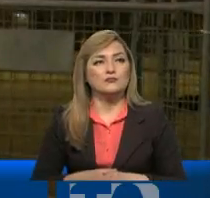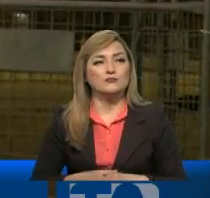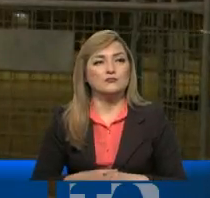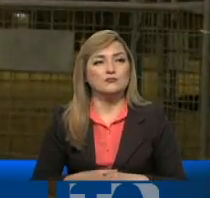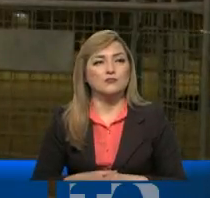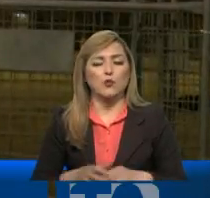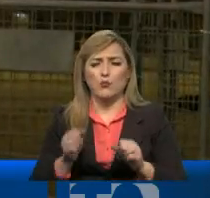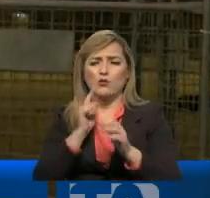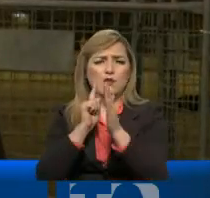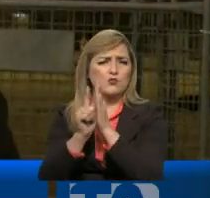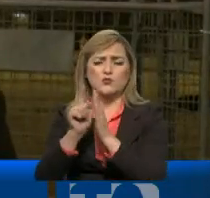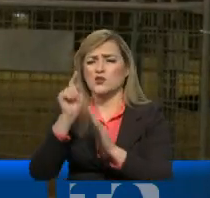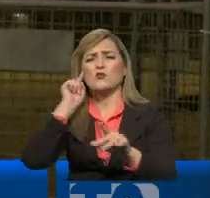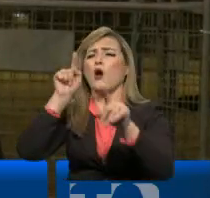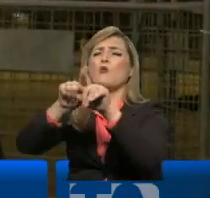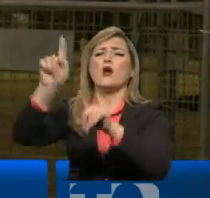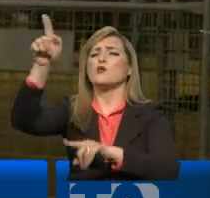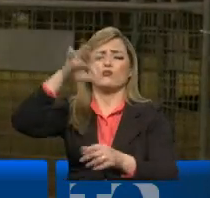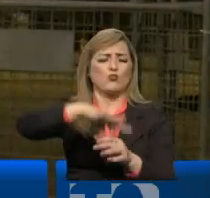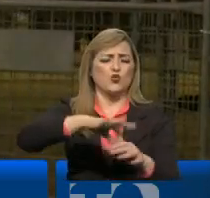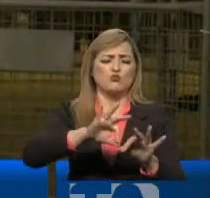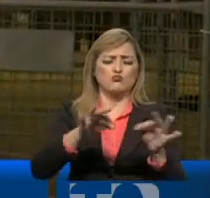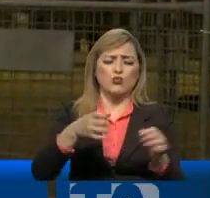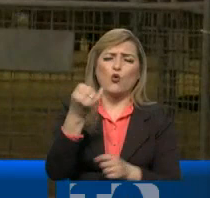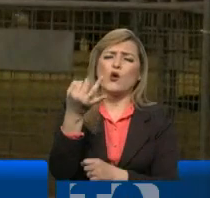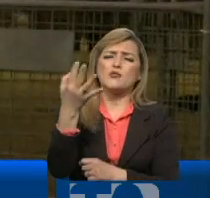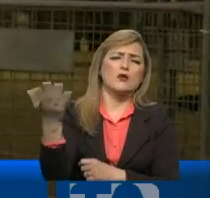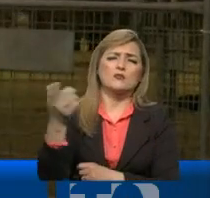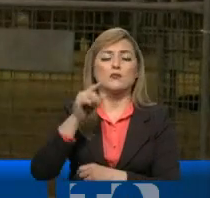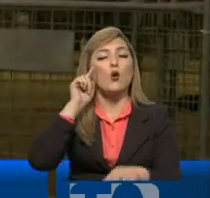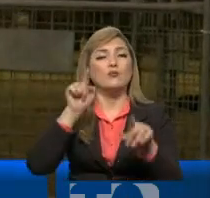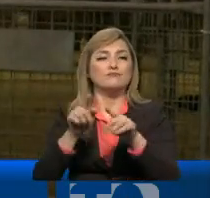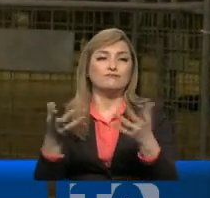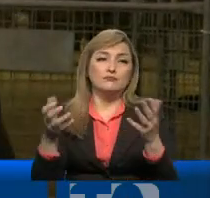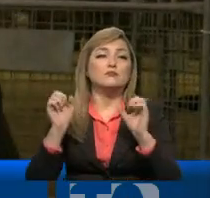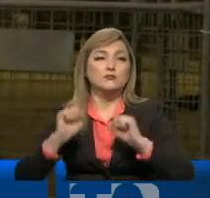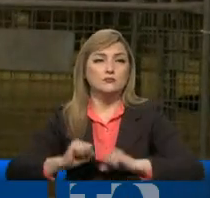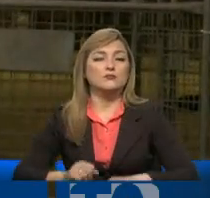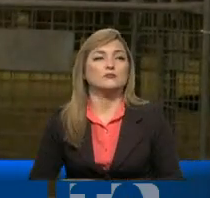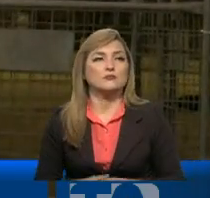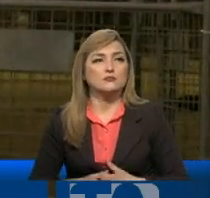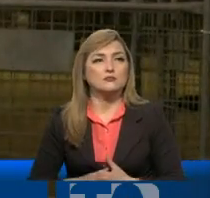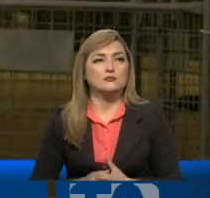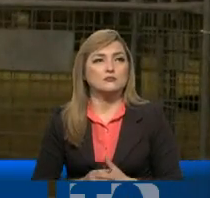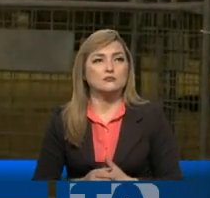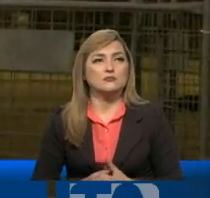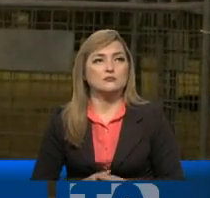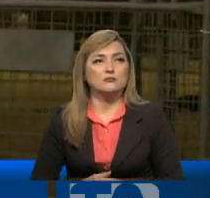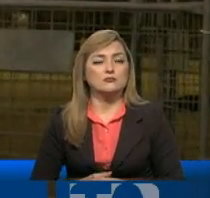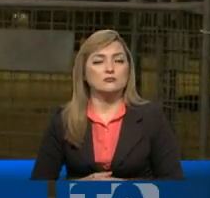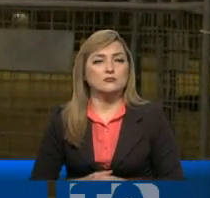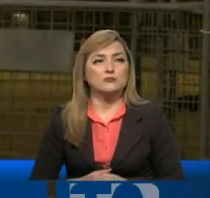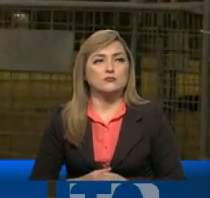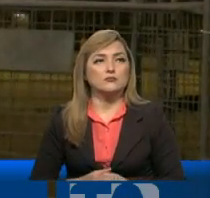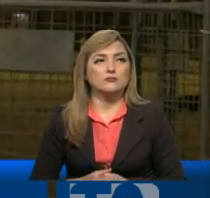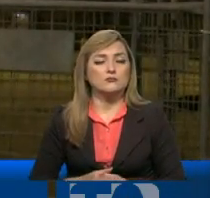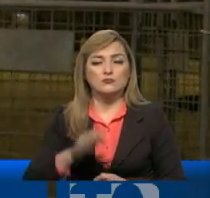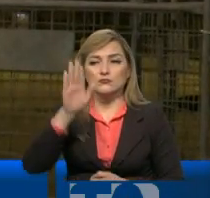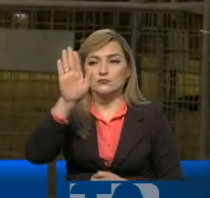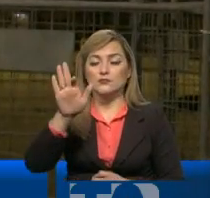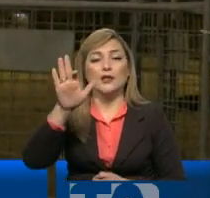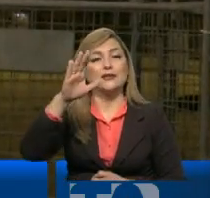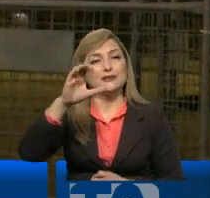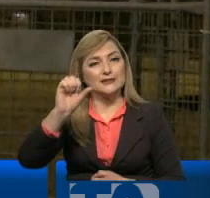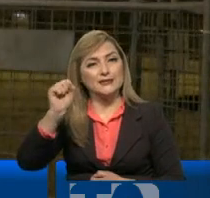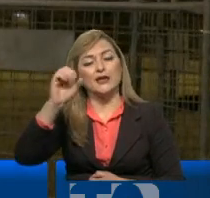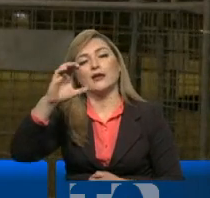opción de presentar recursos de impugnación ante el Consejo Nacional Electoral y de apelación ante el Tribunal Contencioso Electoral. Es decir, los